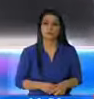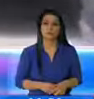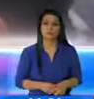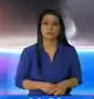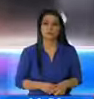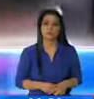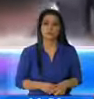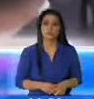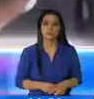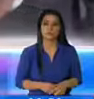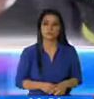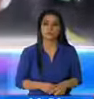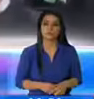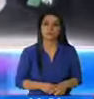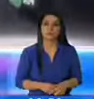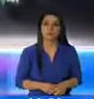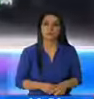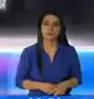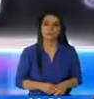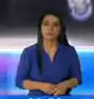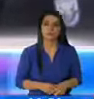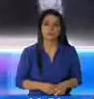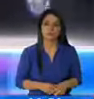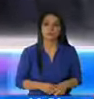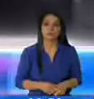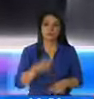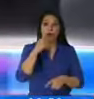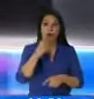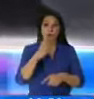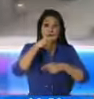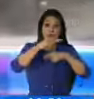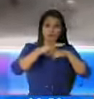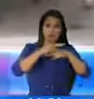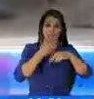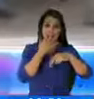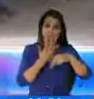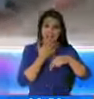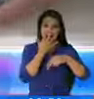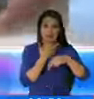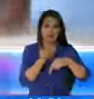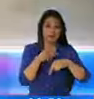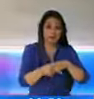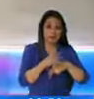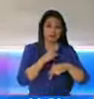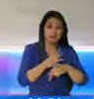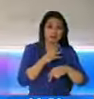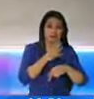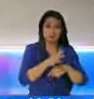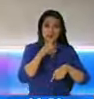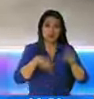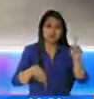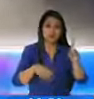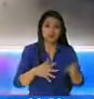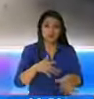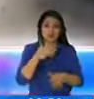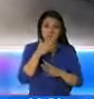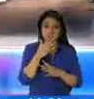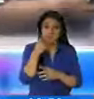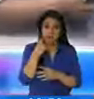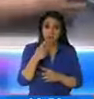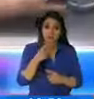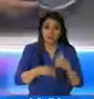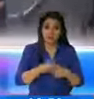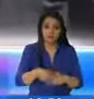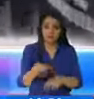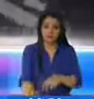Con la propia sangre se estaba ahogando, le estaba boca abajo porque nadie lo podía mover. Los heridos quedaron en el piso por varios minutos. El conductor